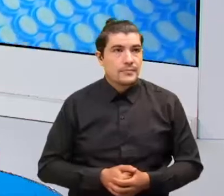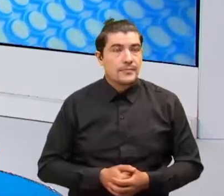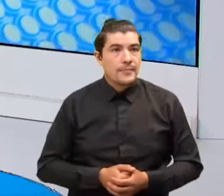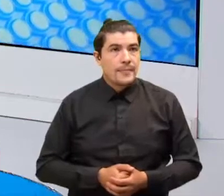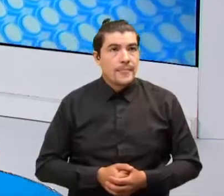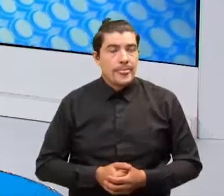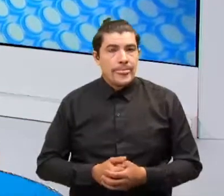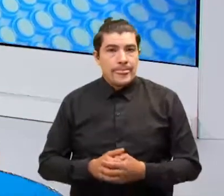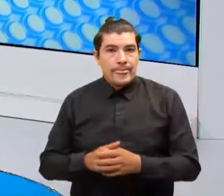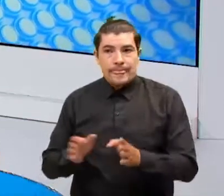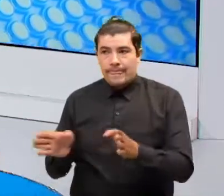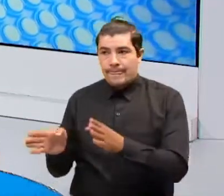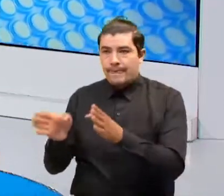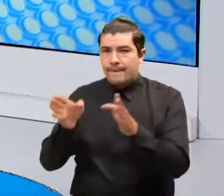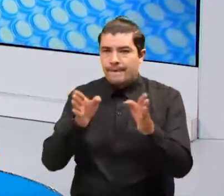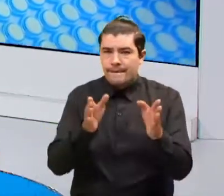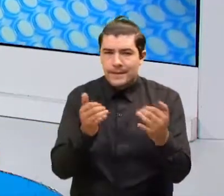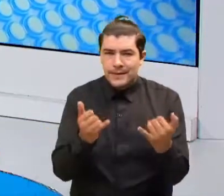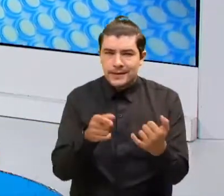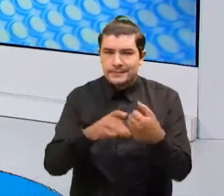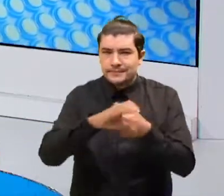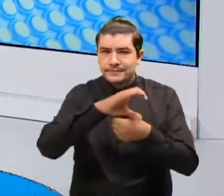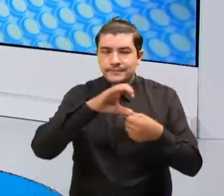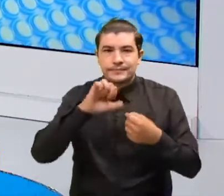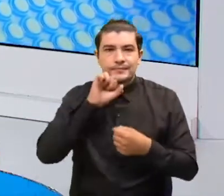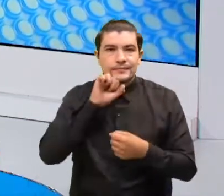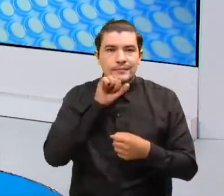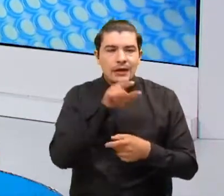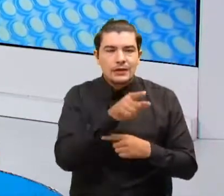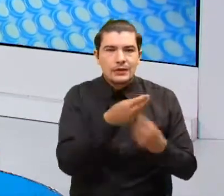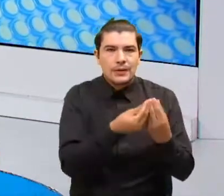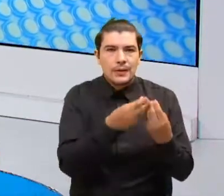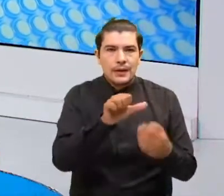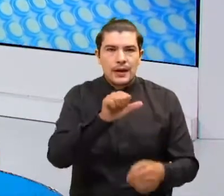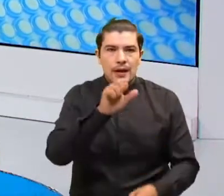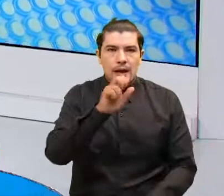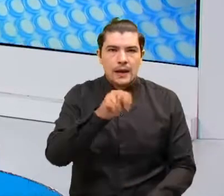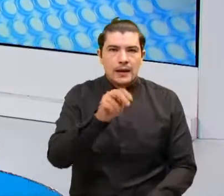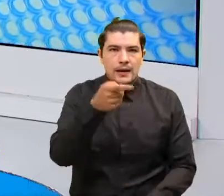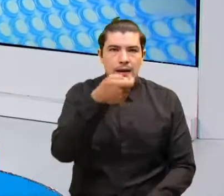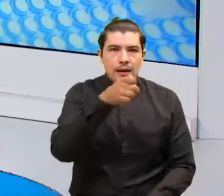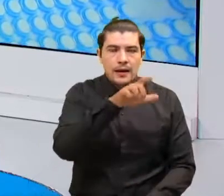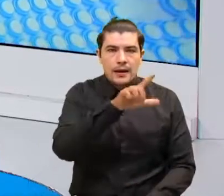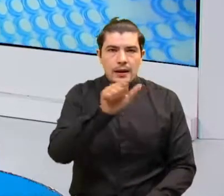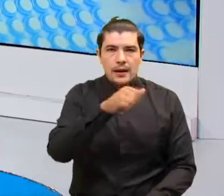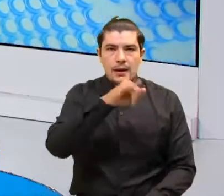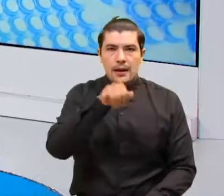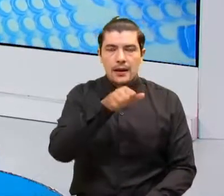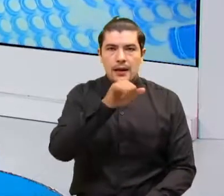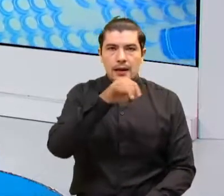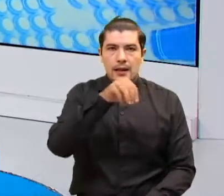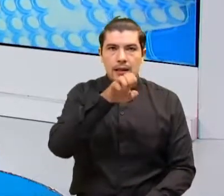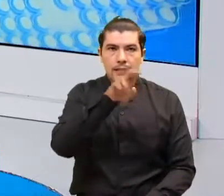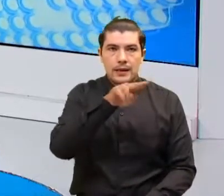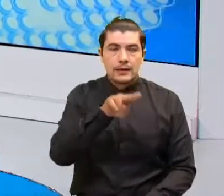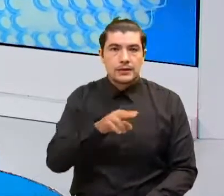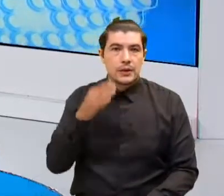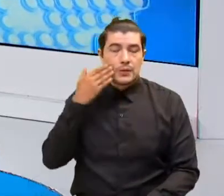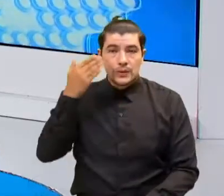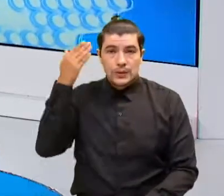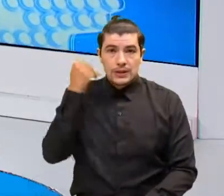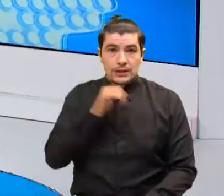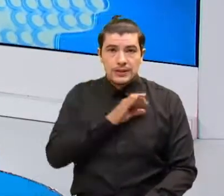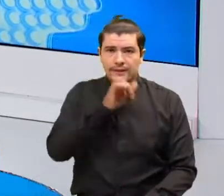Y ahora de Cúcuta nos trasladamos rápidamente a Barranca Bermeja y vemos a Ángela Jaimes lista porque durante el fin de semana se presentó o se registró un incremento en